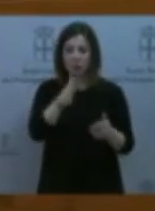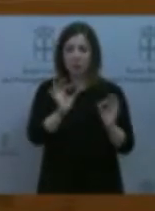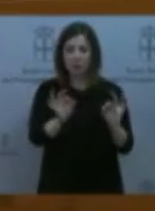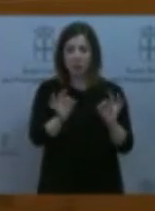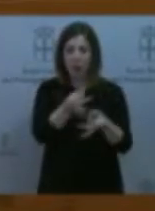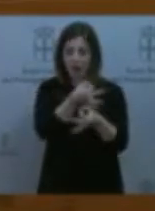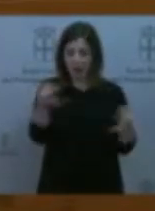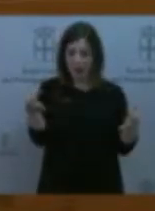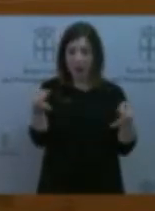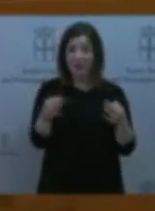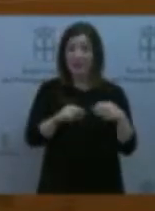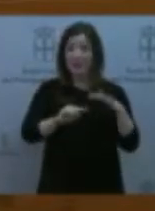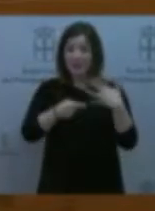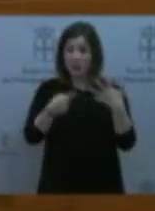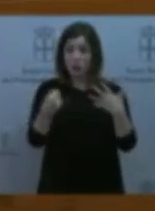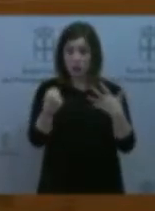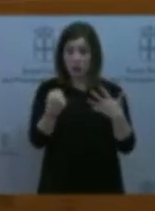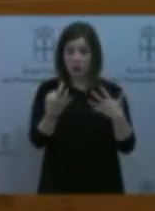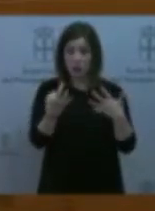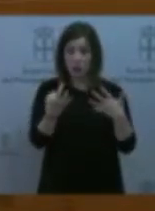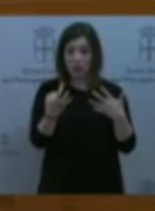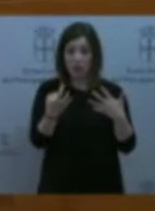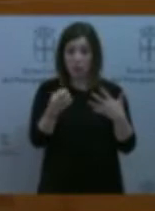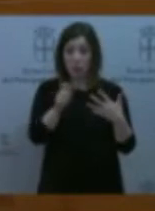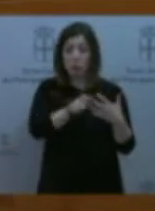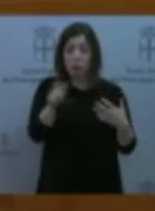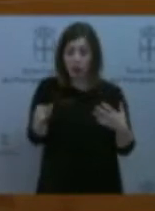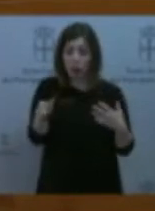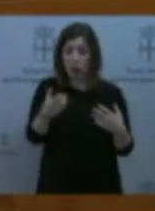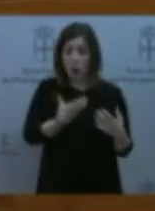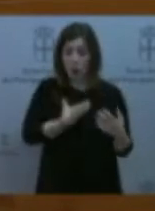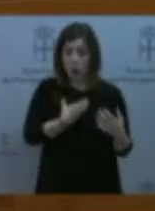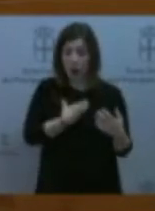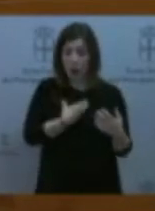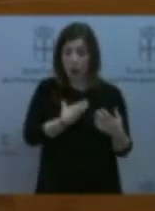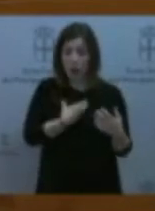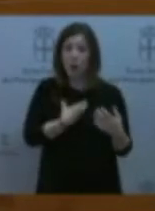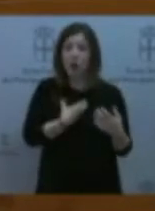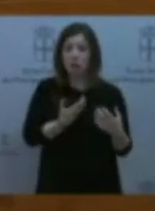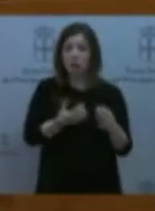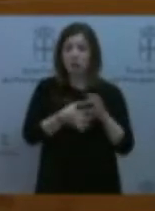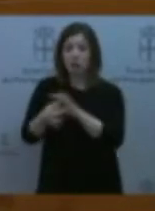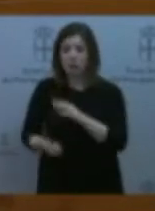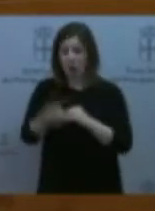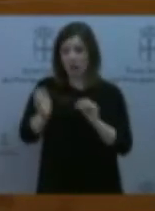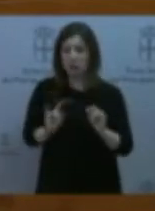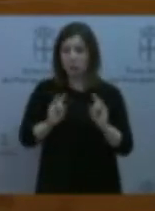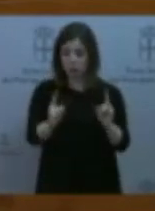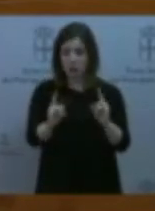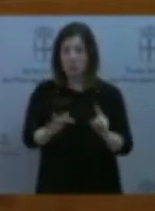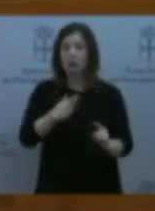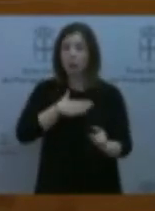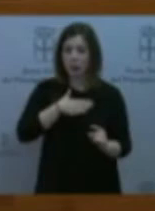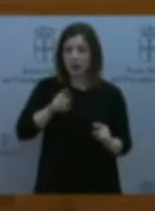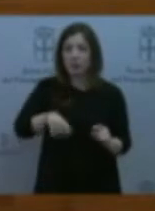de la población local por los bosques. En séptimo, delimitación de la propiedad y clarificación de los derechos de uso. En